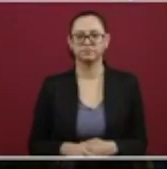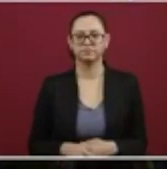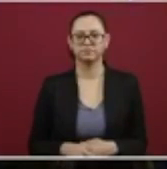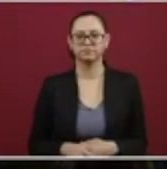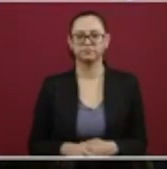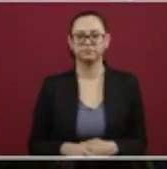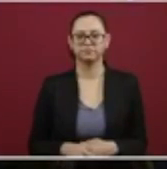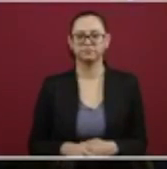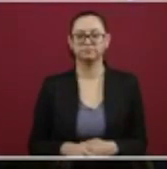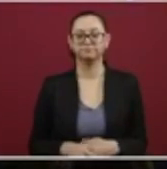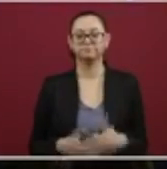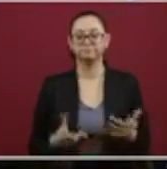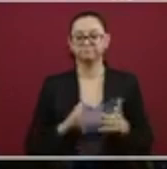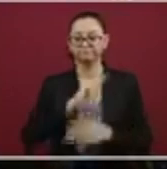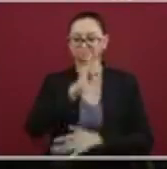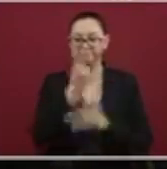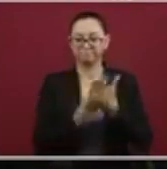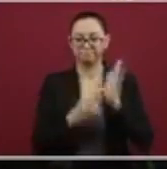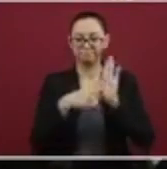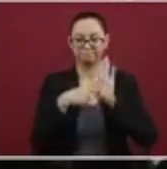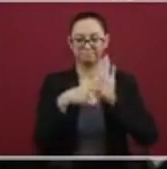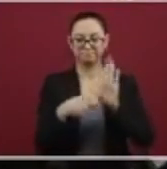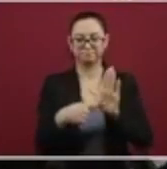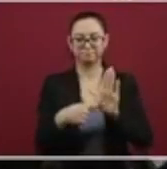Pues este es el programa,